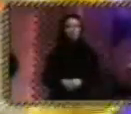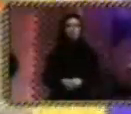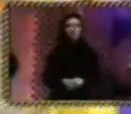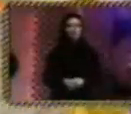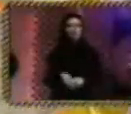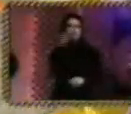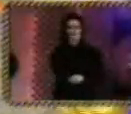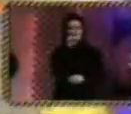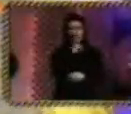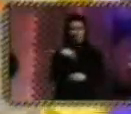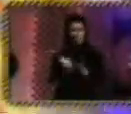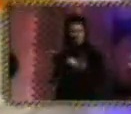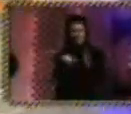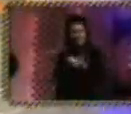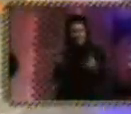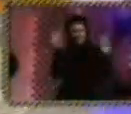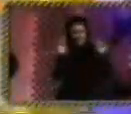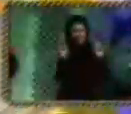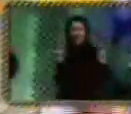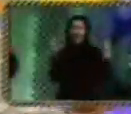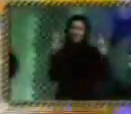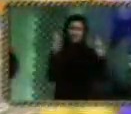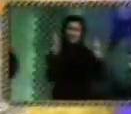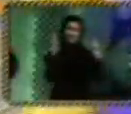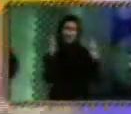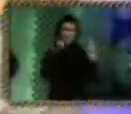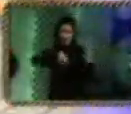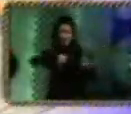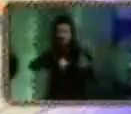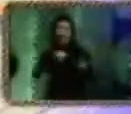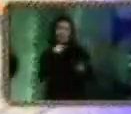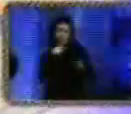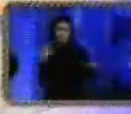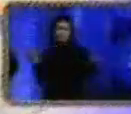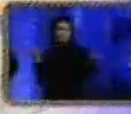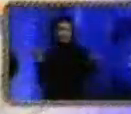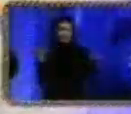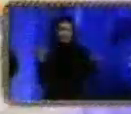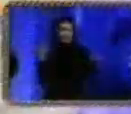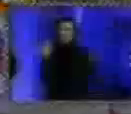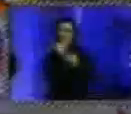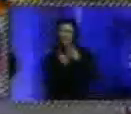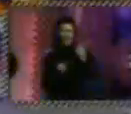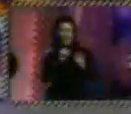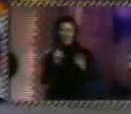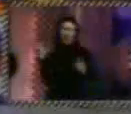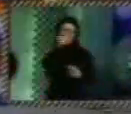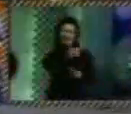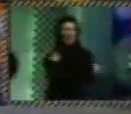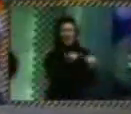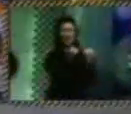Canción ya finaliza, espero no desagrade. No te pares, chicharrero, que estamos